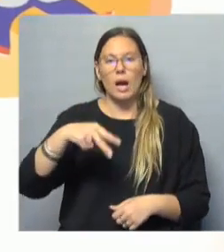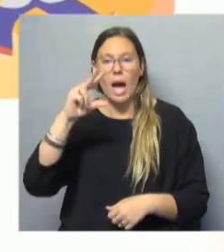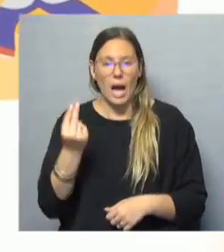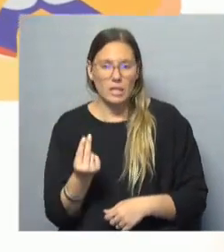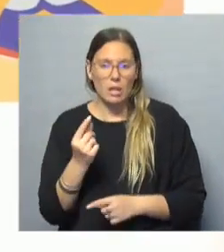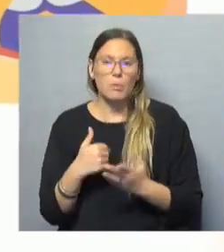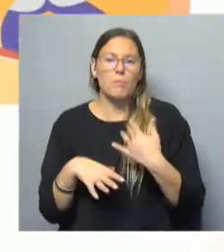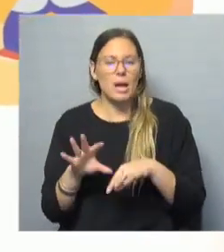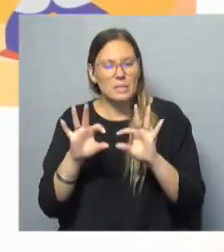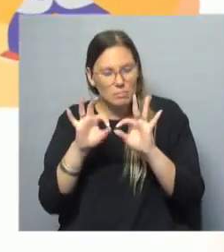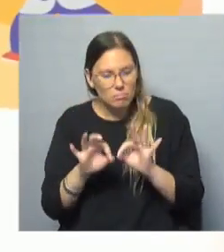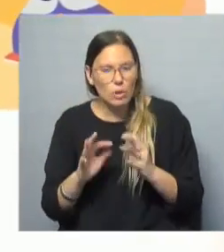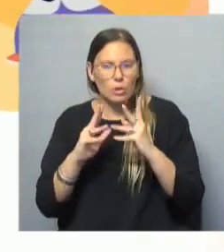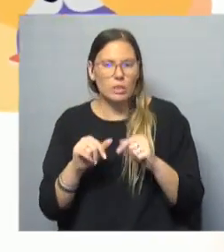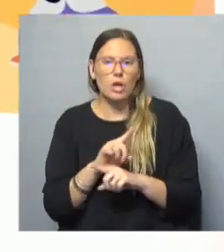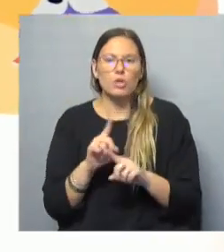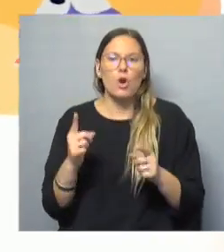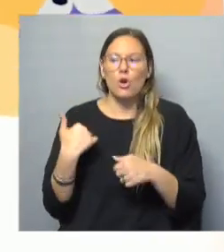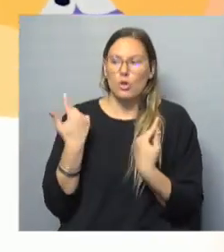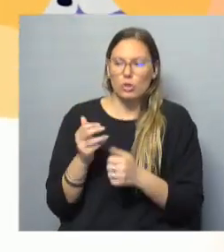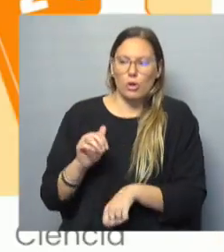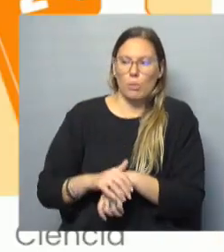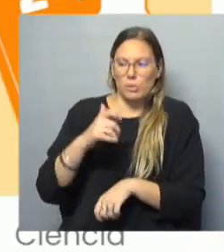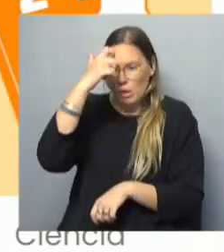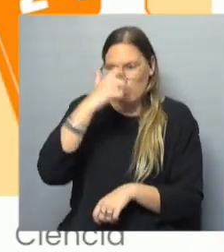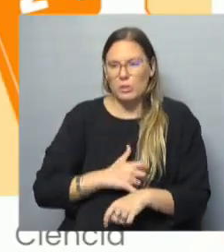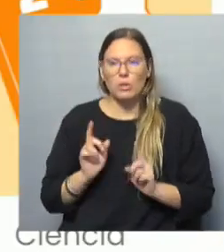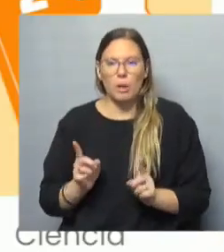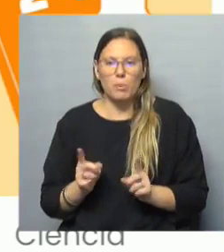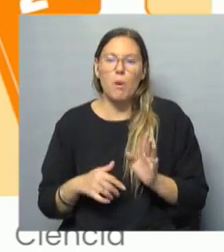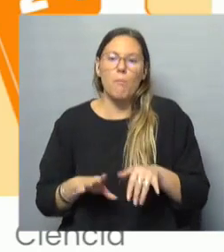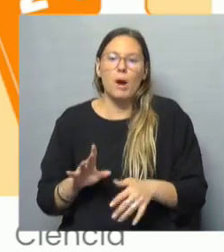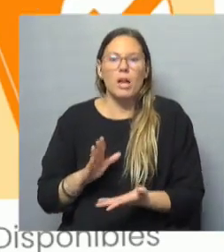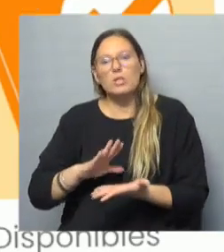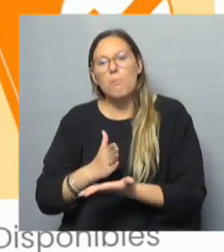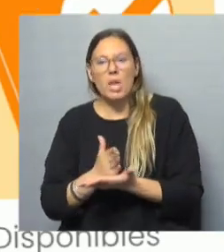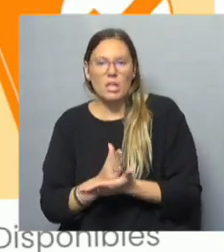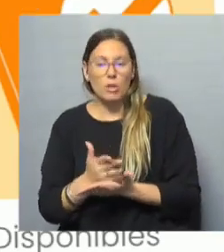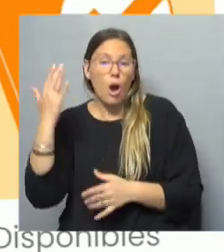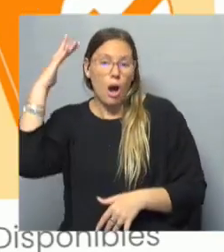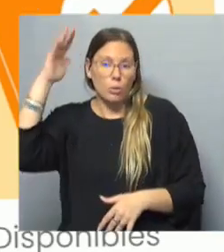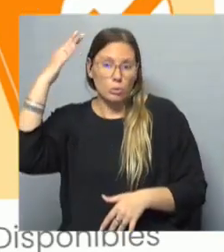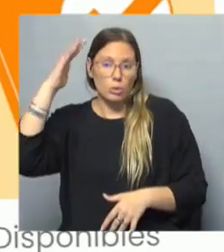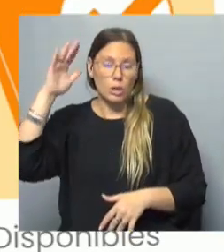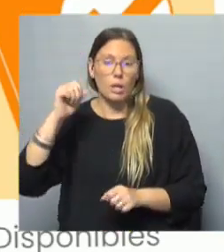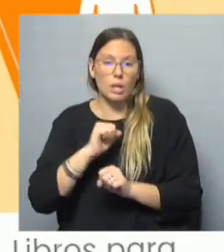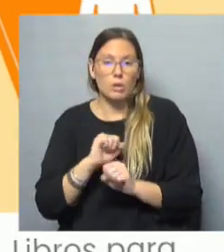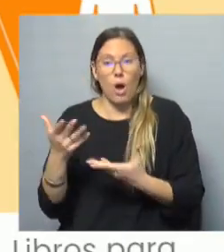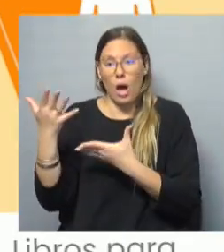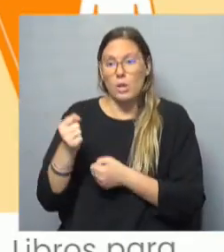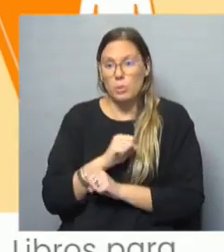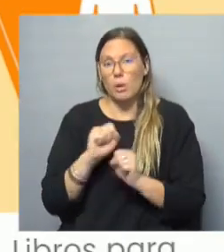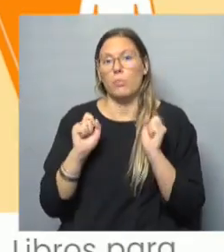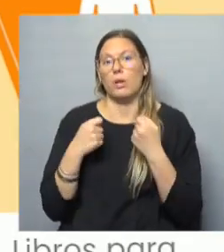más una sistematización y que no dependa tanto de nosotros personas, que nosotros seamos más como el canal y que las autoridades como que nos ayuden a